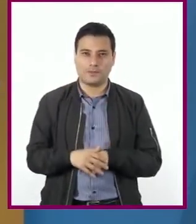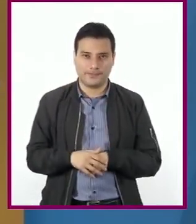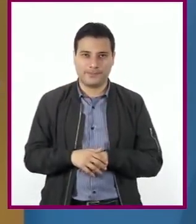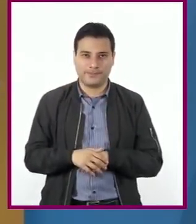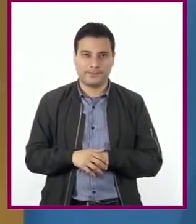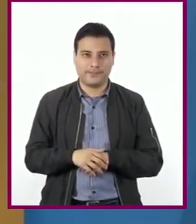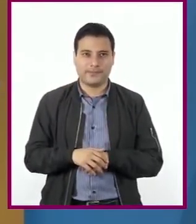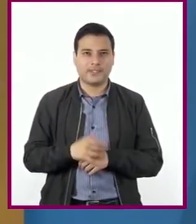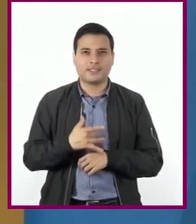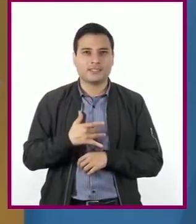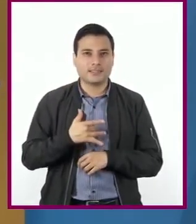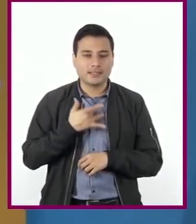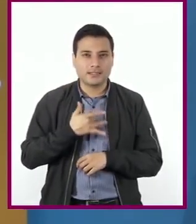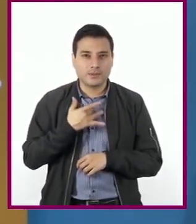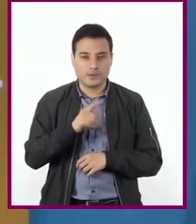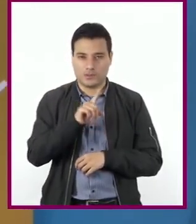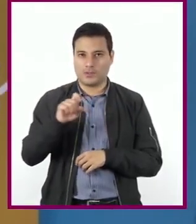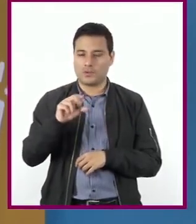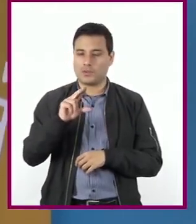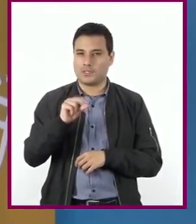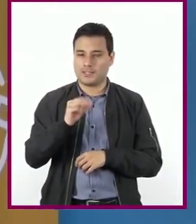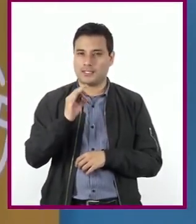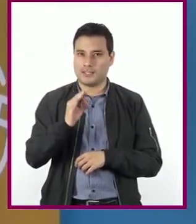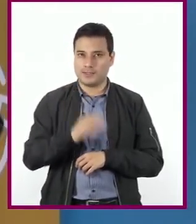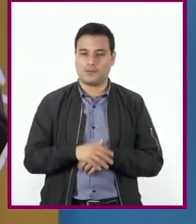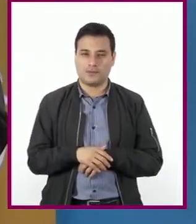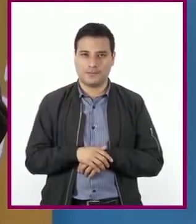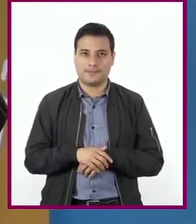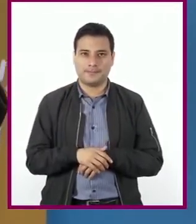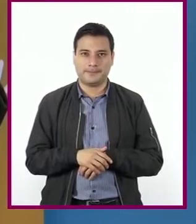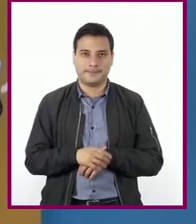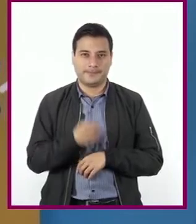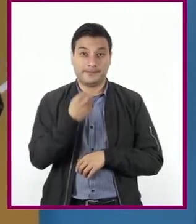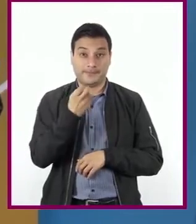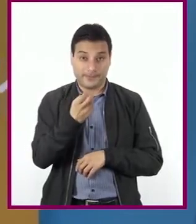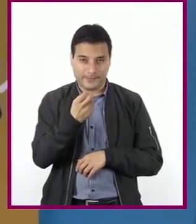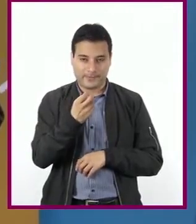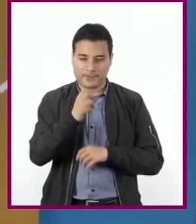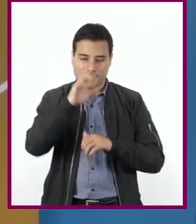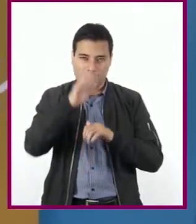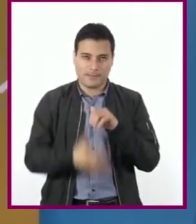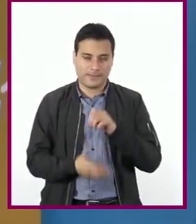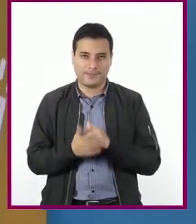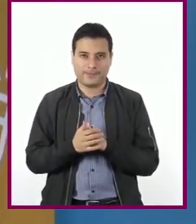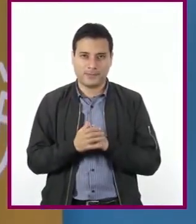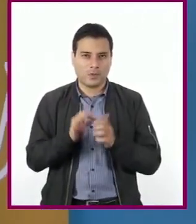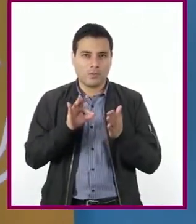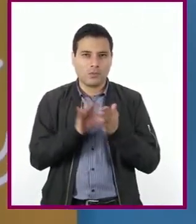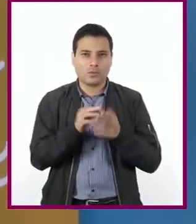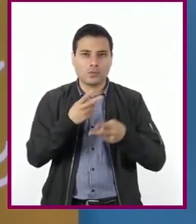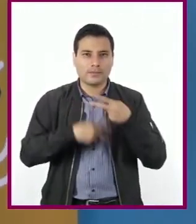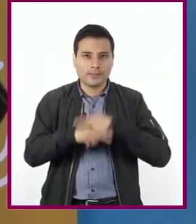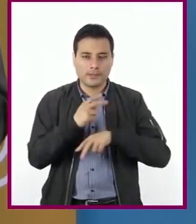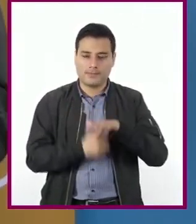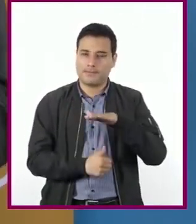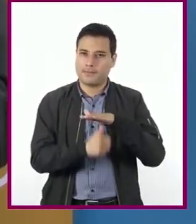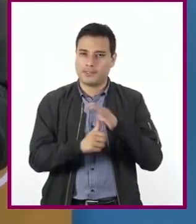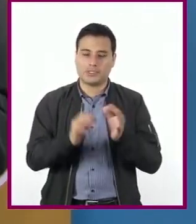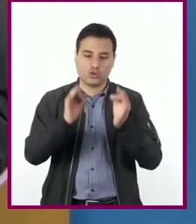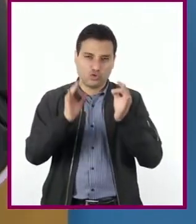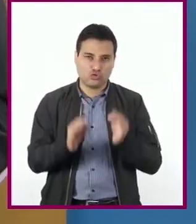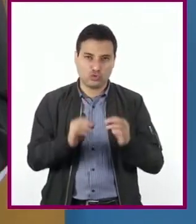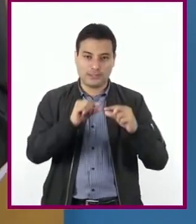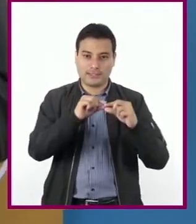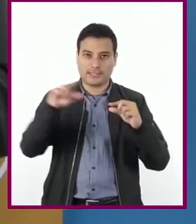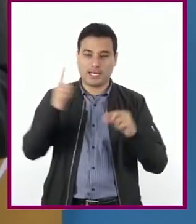sentido de 180 grados, que es a donde termina el movimiento. El punto de la aplicación es la mesa. La escala es de